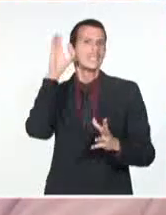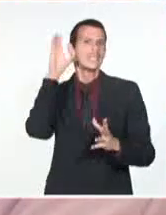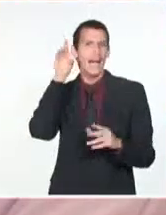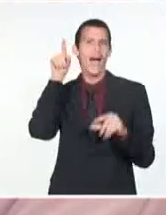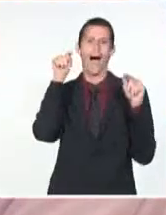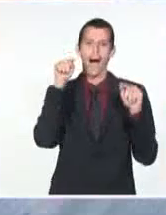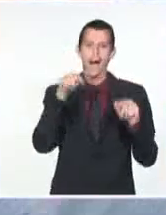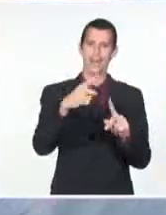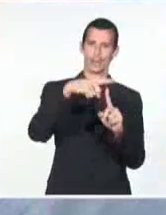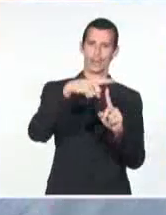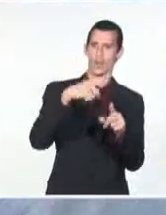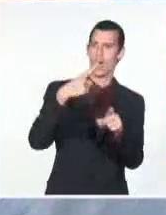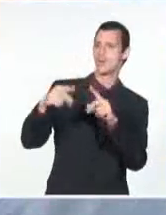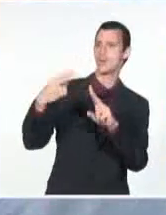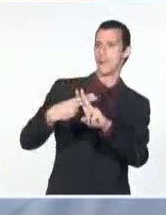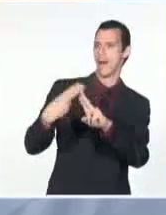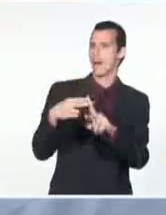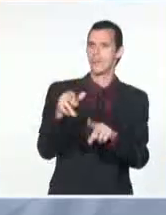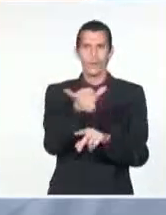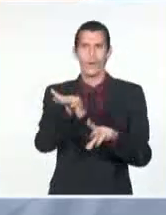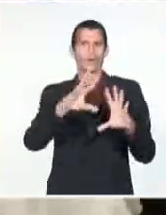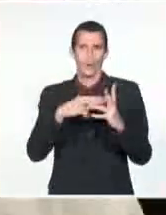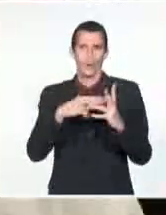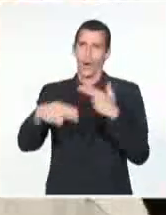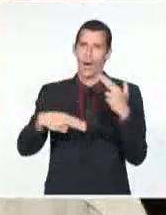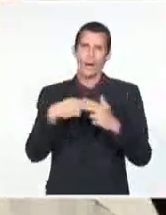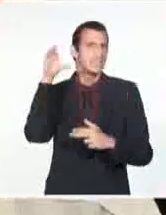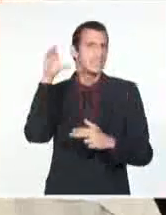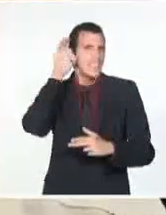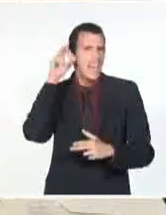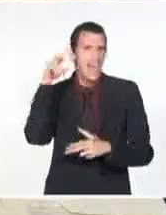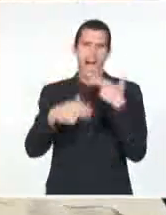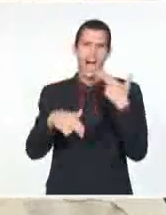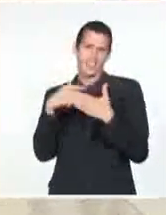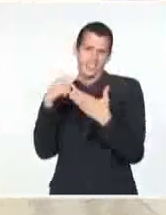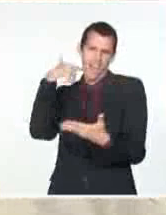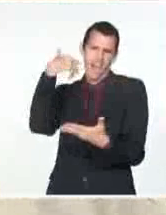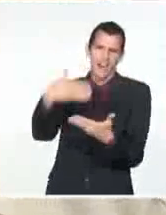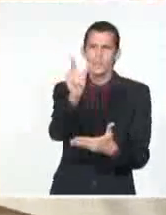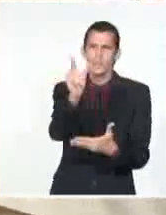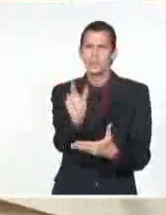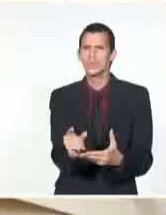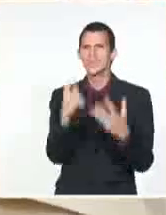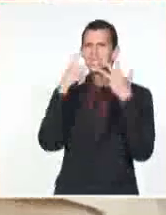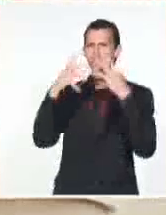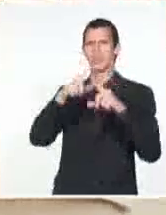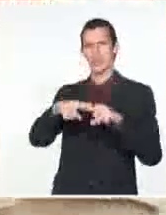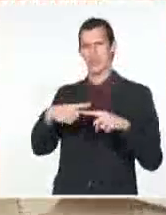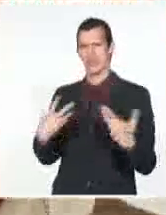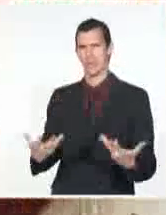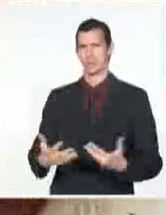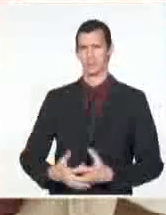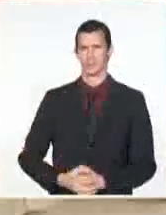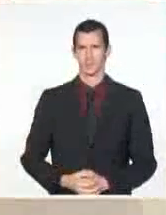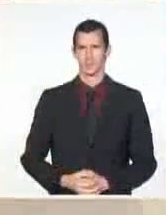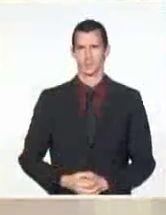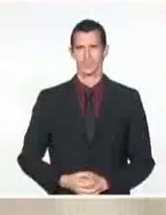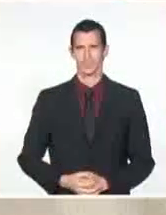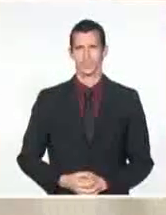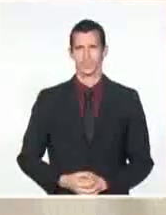en tiempos tan desafiantes para la historia. No somos los primeros que tenemos que realzar nuestra historia,